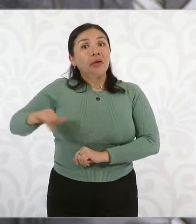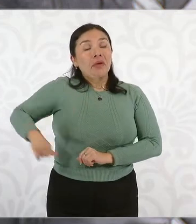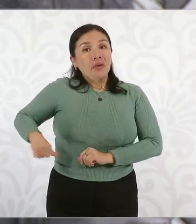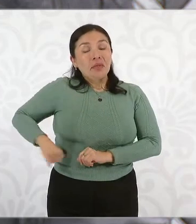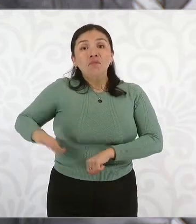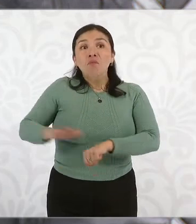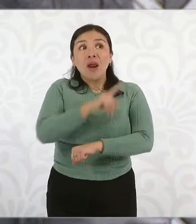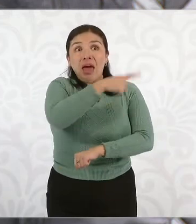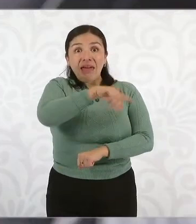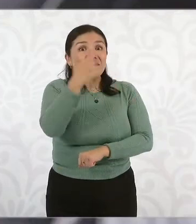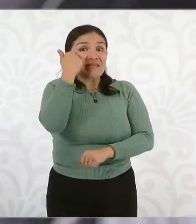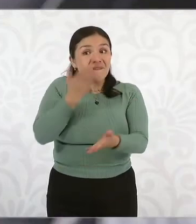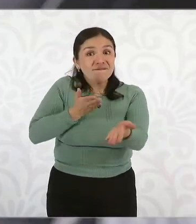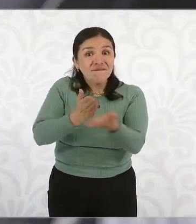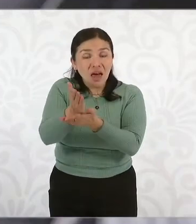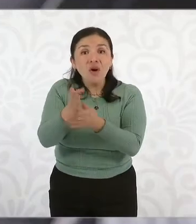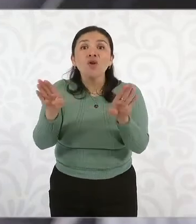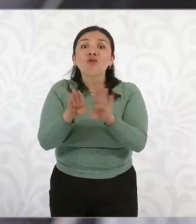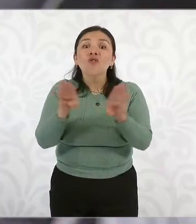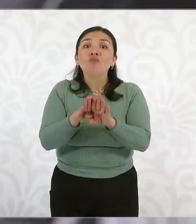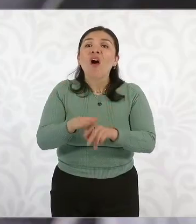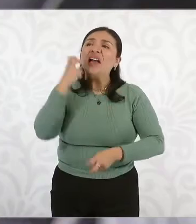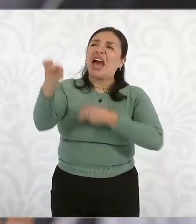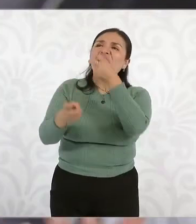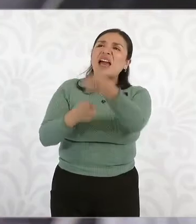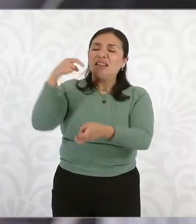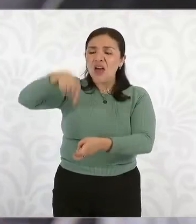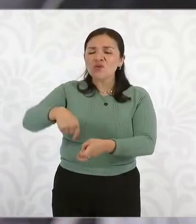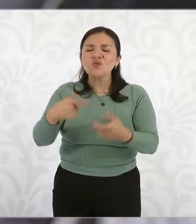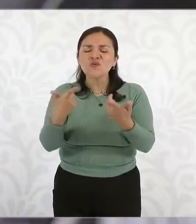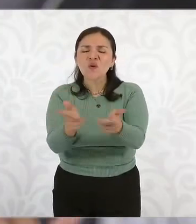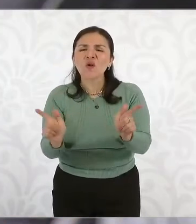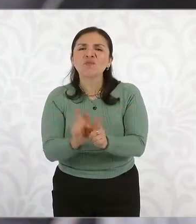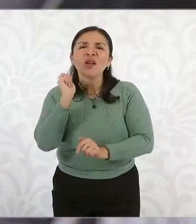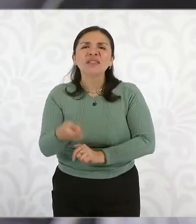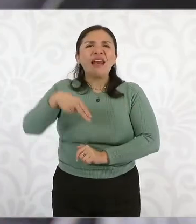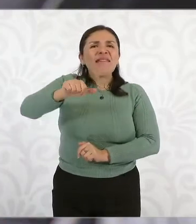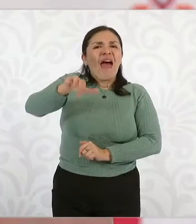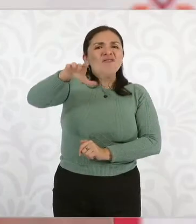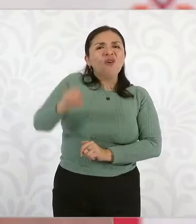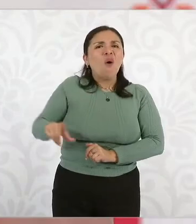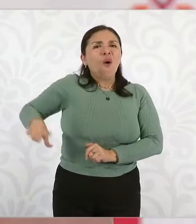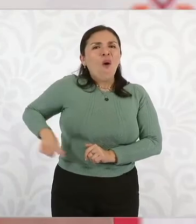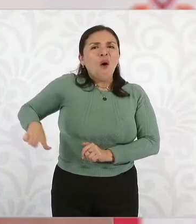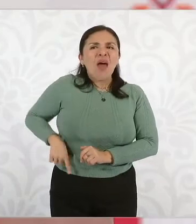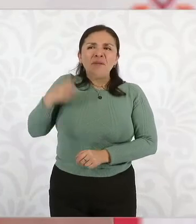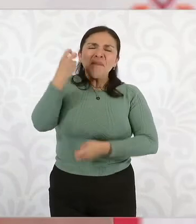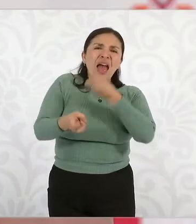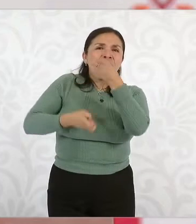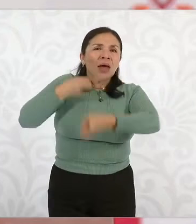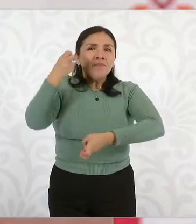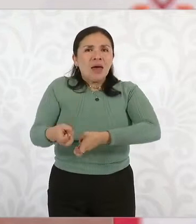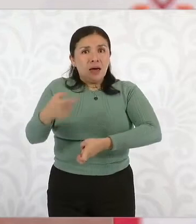buscan intervenir es llamando al gobierno narcogobierno, como si hubiera vínculos con